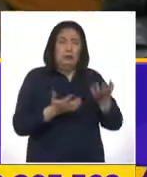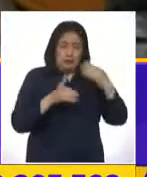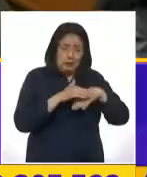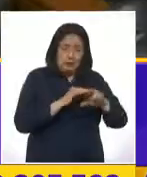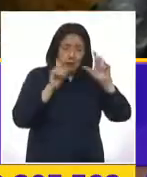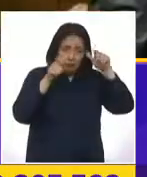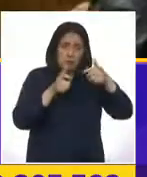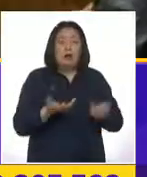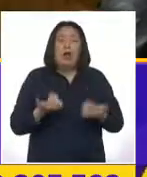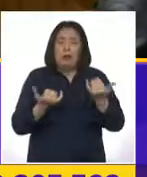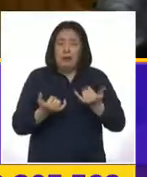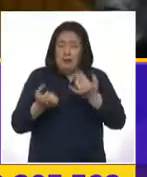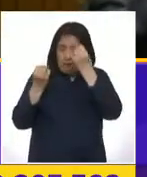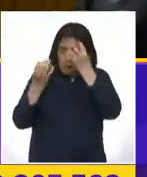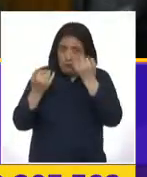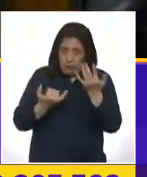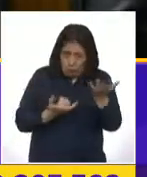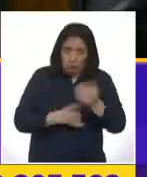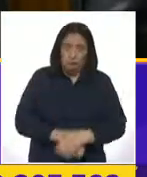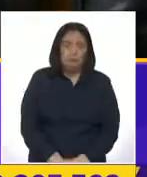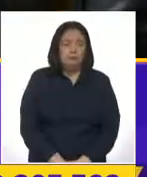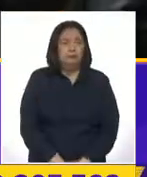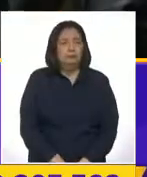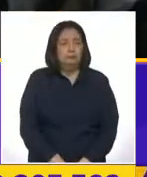Congreso y tiene información en vivo. Luis, contigo.